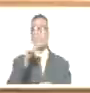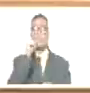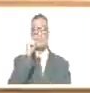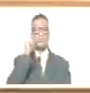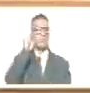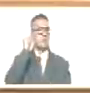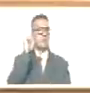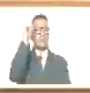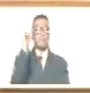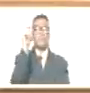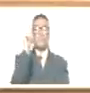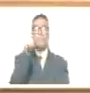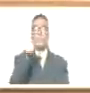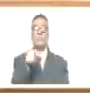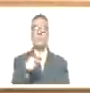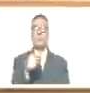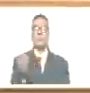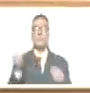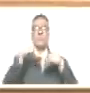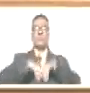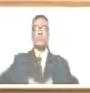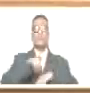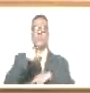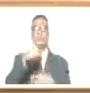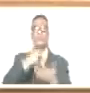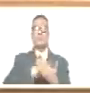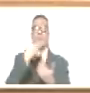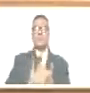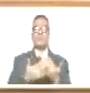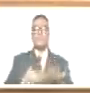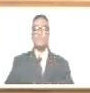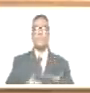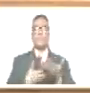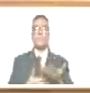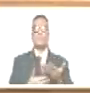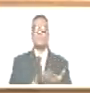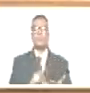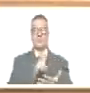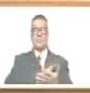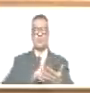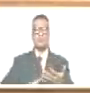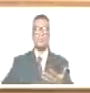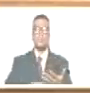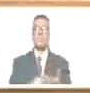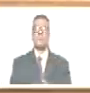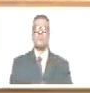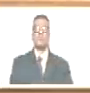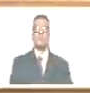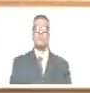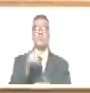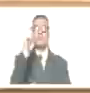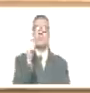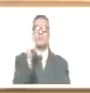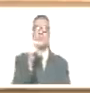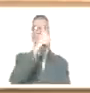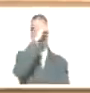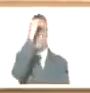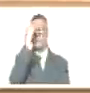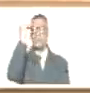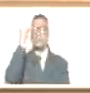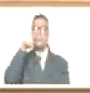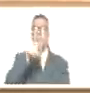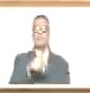honorables diputados que estén de acuerdo con el proyecto presentado y leído por, presentado por el diputado Diosdado Cabello Rondón y leído